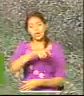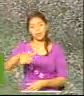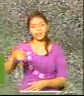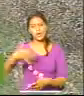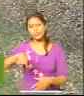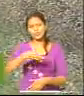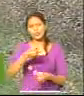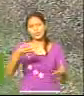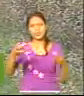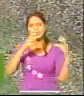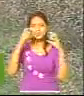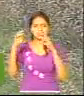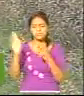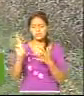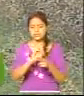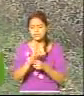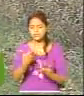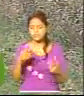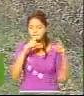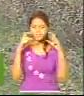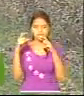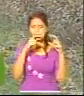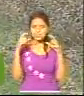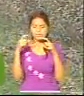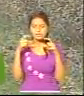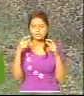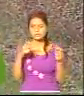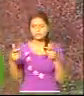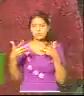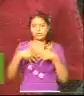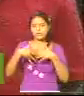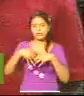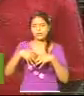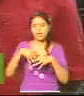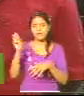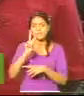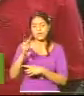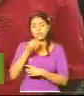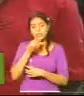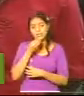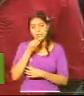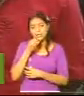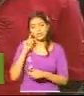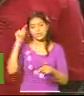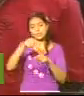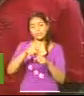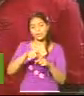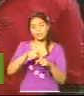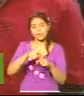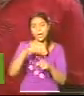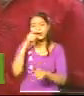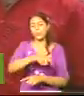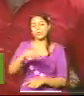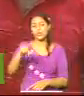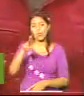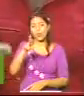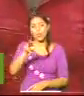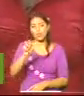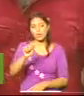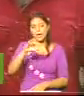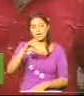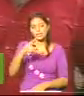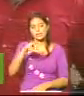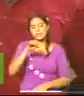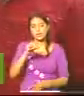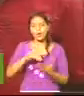¿Para dónde va este maíz, Quiro, rápidamente? Ese maíz está siendo comercializado por la Corporación Venezolana de Alimentos y va hacia la población de Urachicha, los silos. Ah, pero tú me decías,